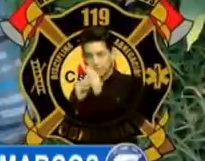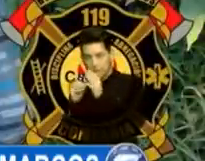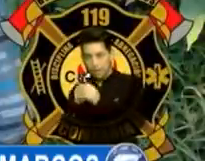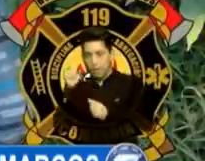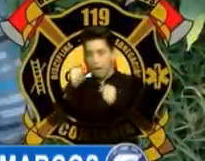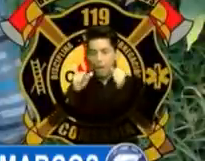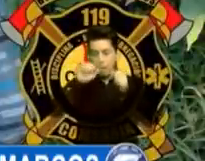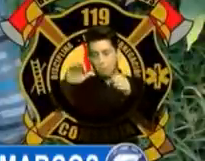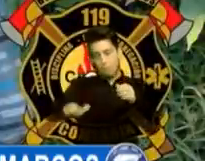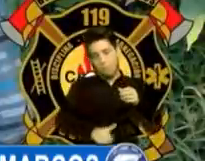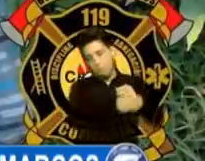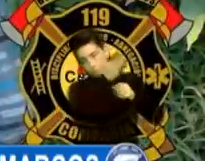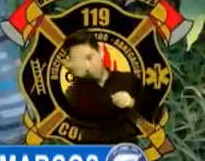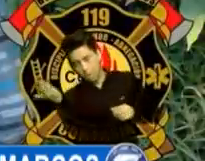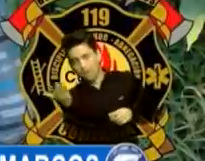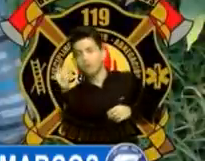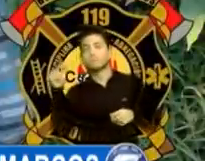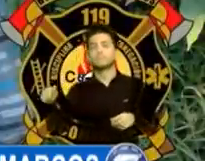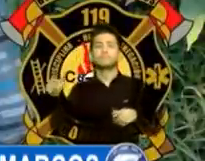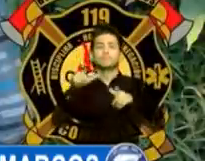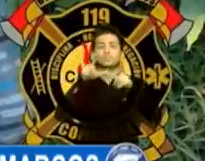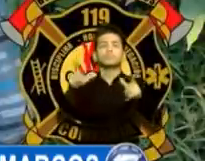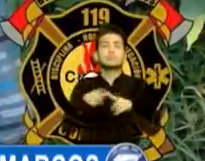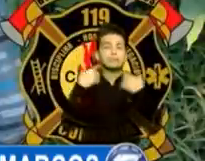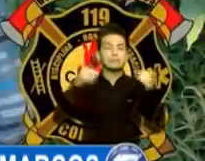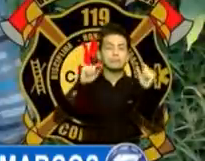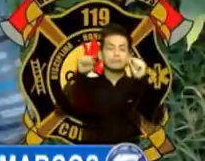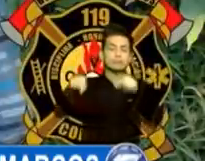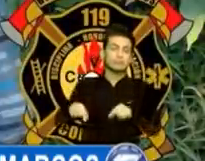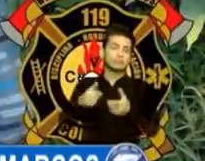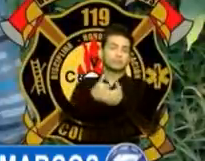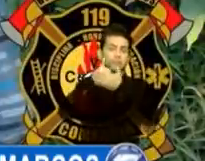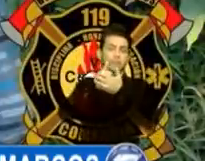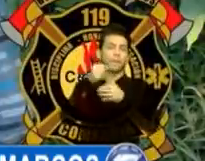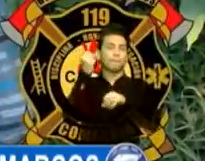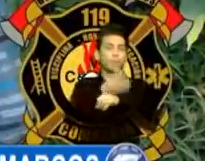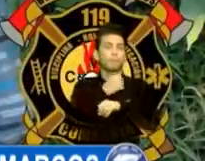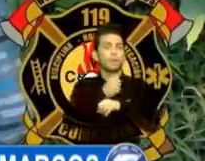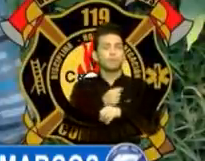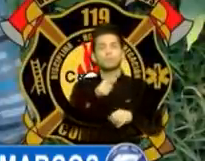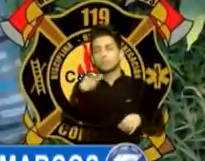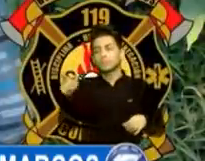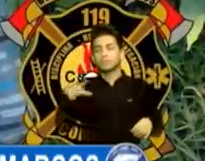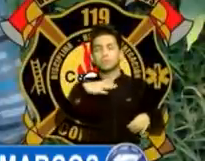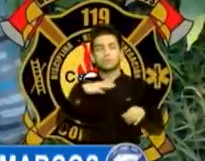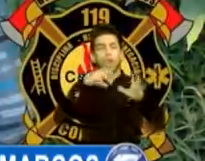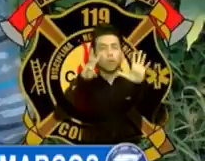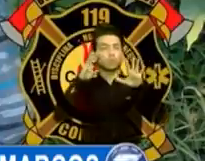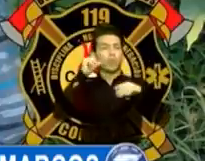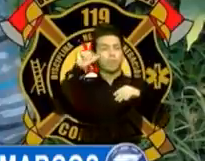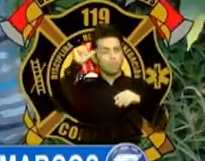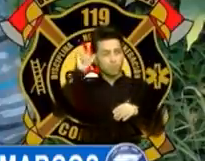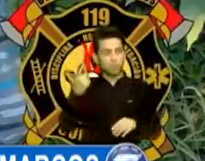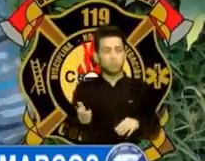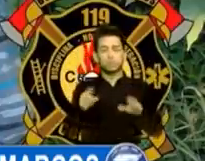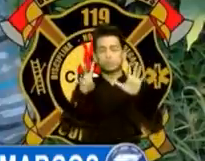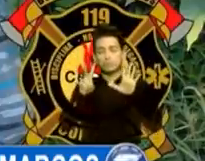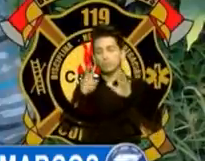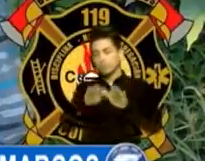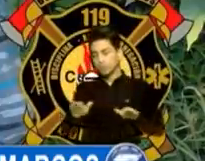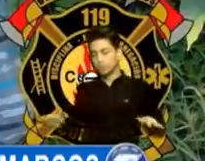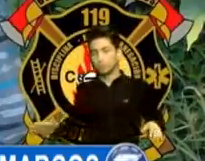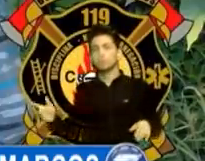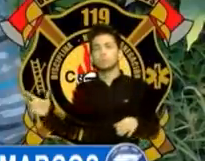Al lugar llegaron bomberos voluntarios quienes auxiliaron a 8 adultos y 7 niños, debido a que presentaban golpes